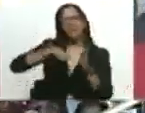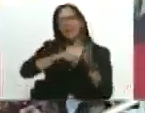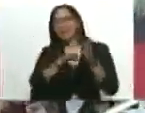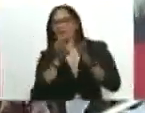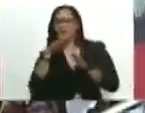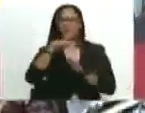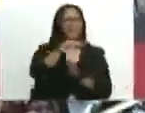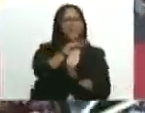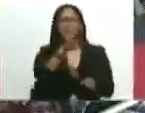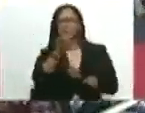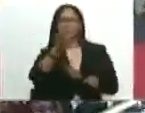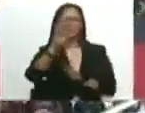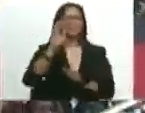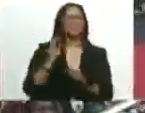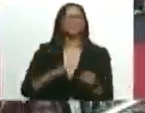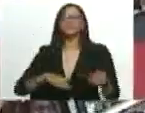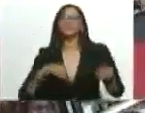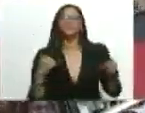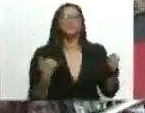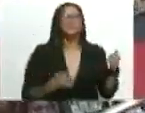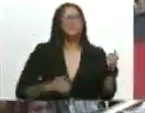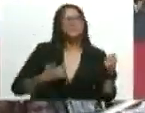montaña arriba